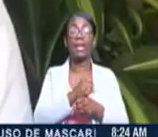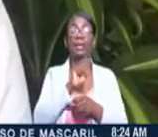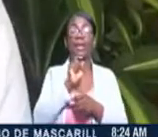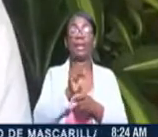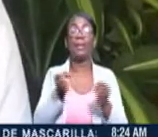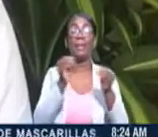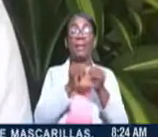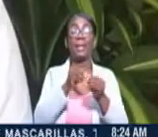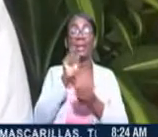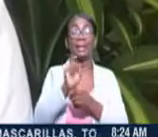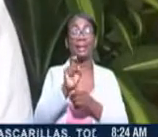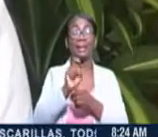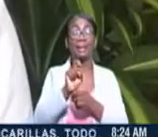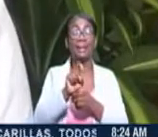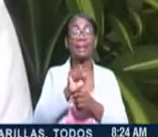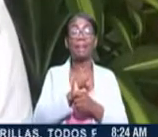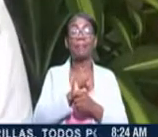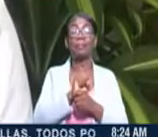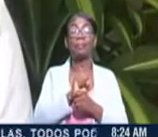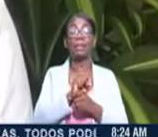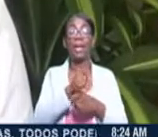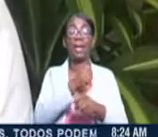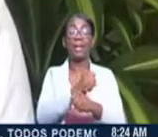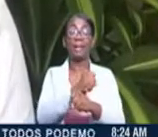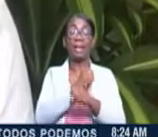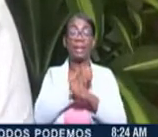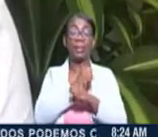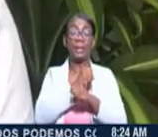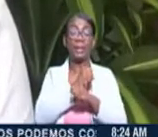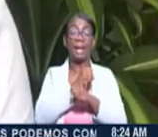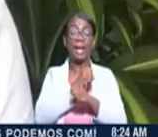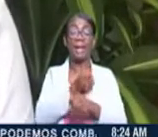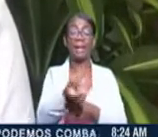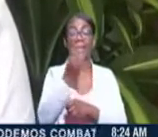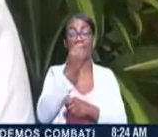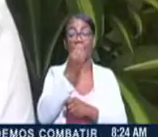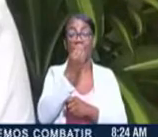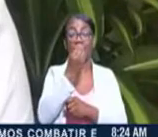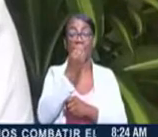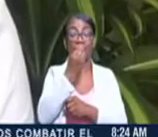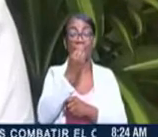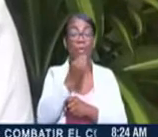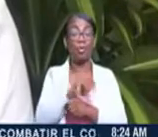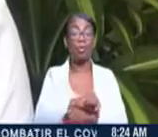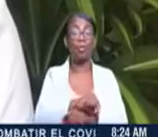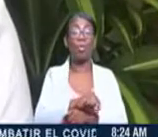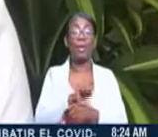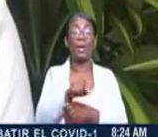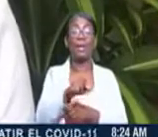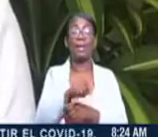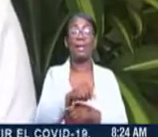es garantizar la seguridad alimentaria, porque la verdad que alimento es paz.